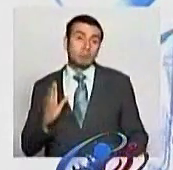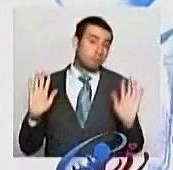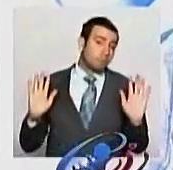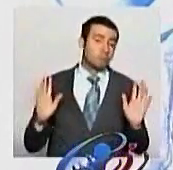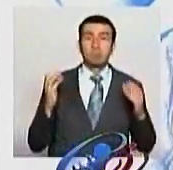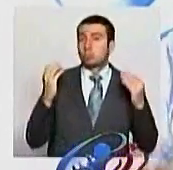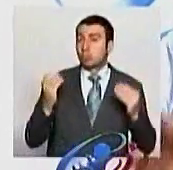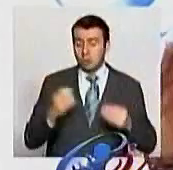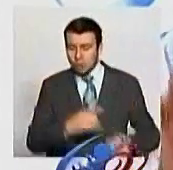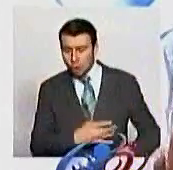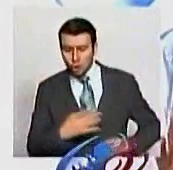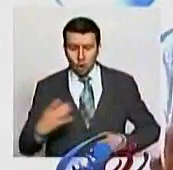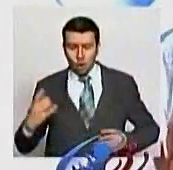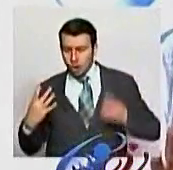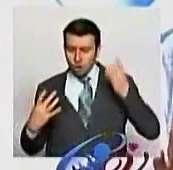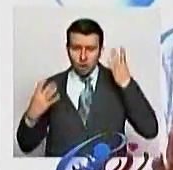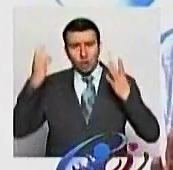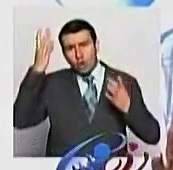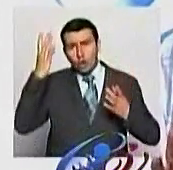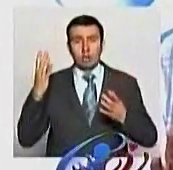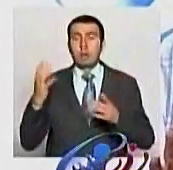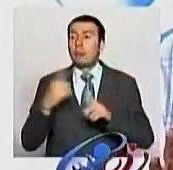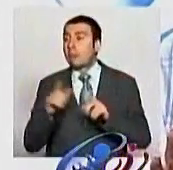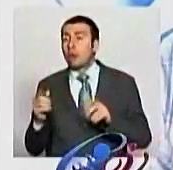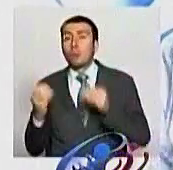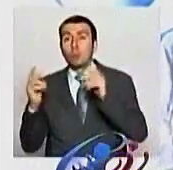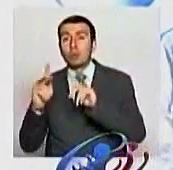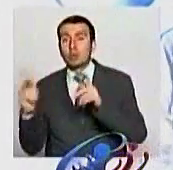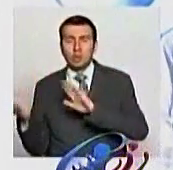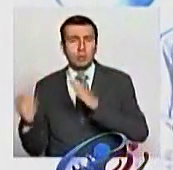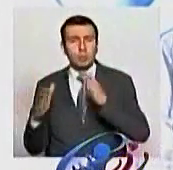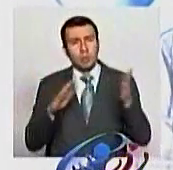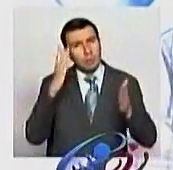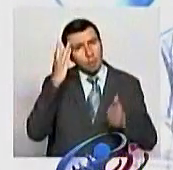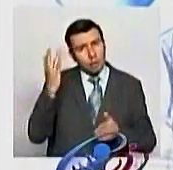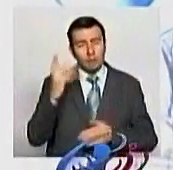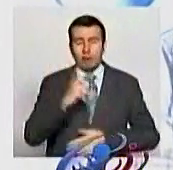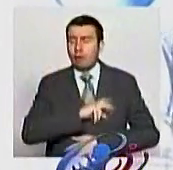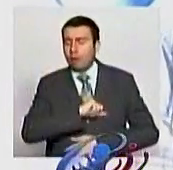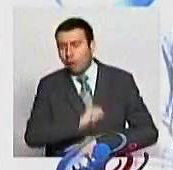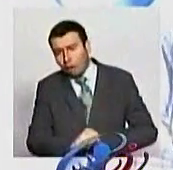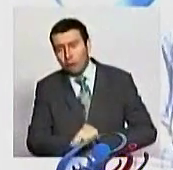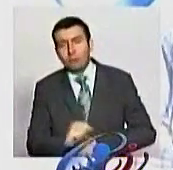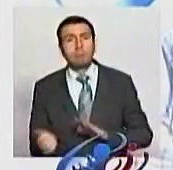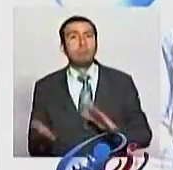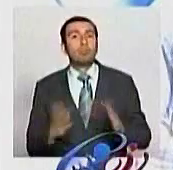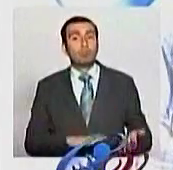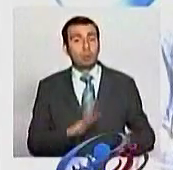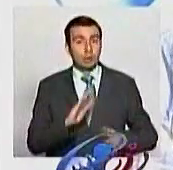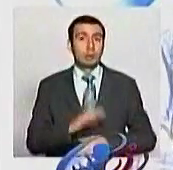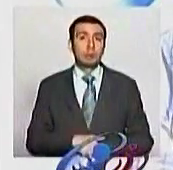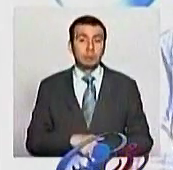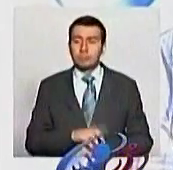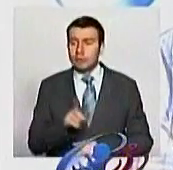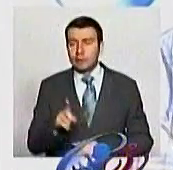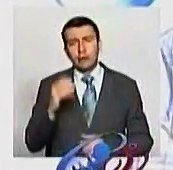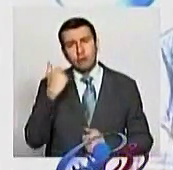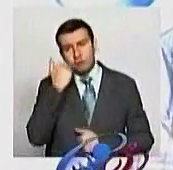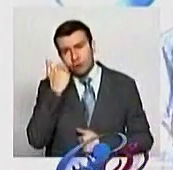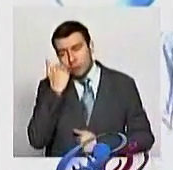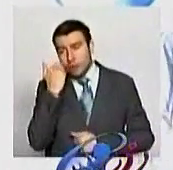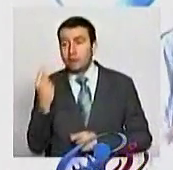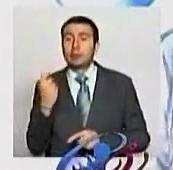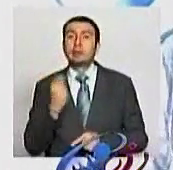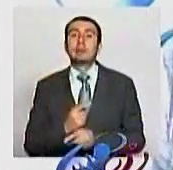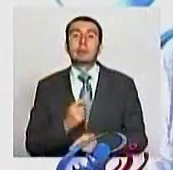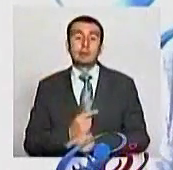órganos, pero de lo que más se puede morir la gente en la actualidad es del infarto, es de la enfermedad cardiovascular,